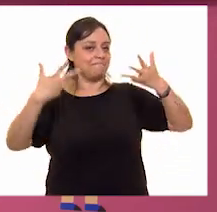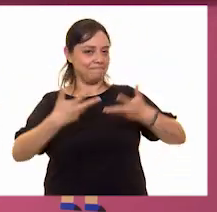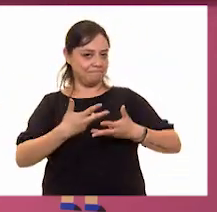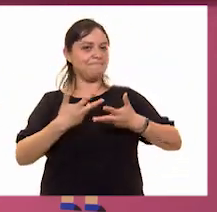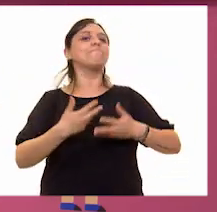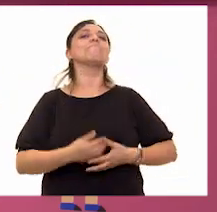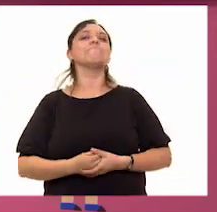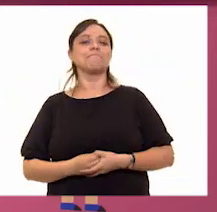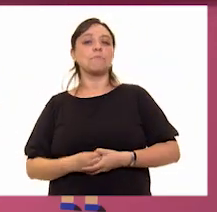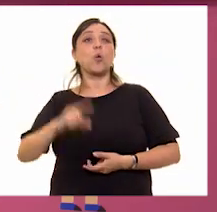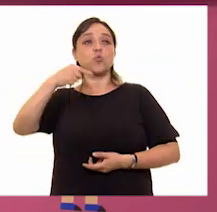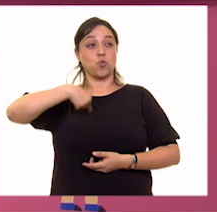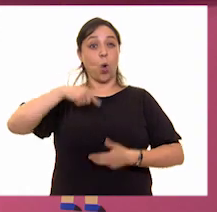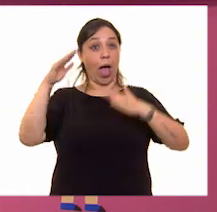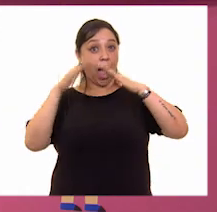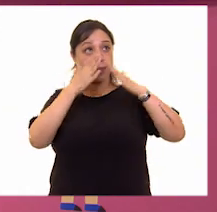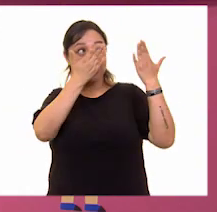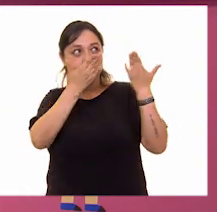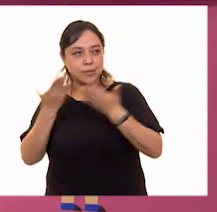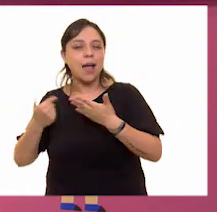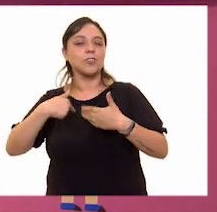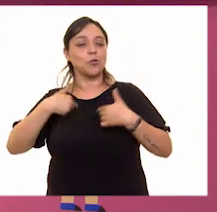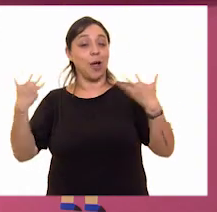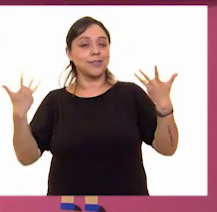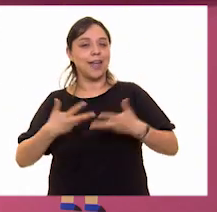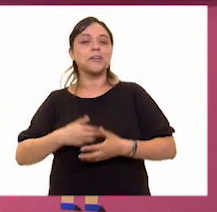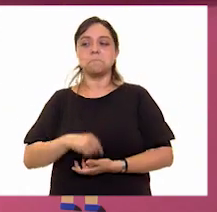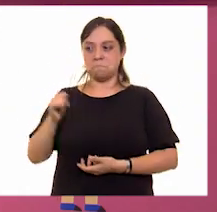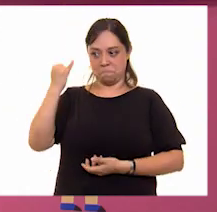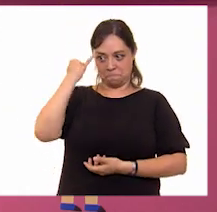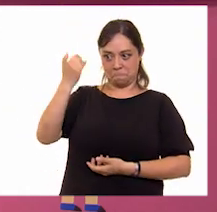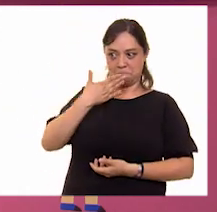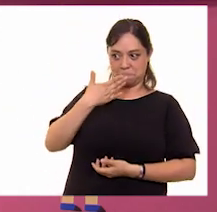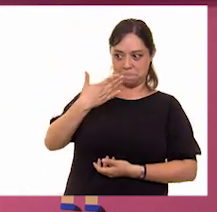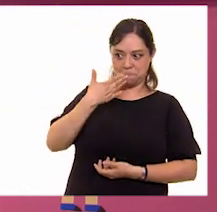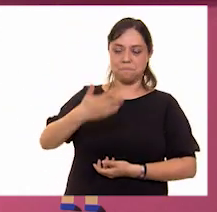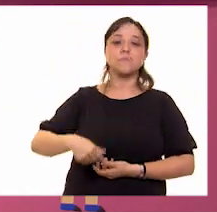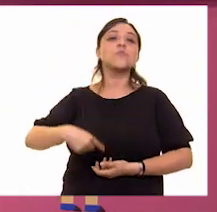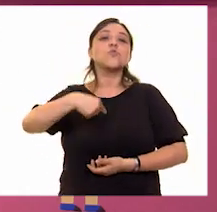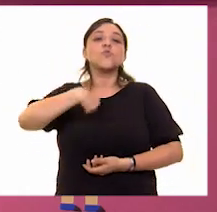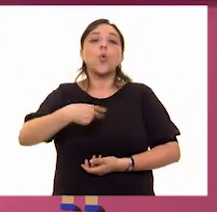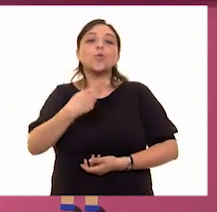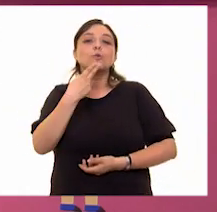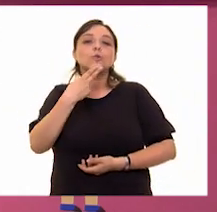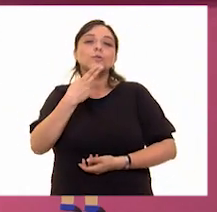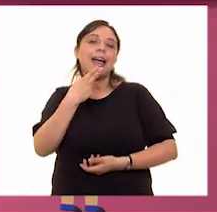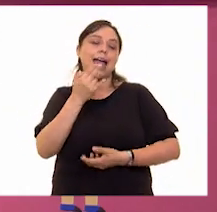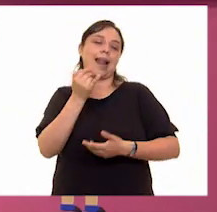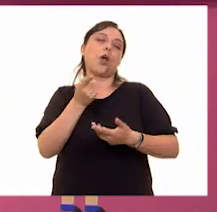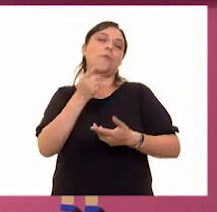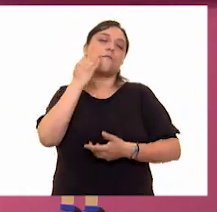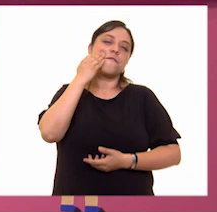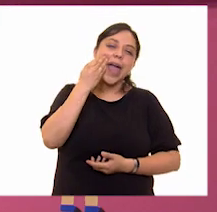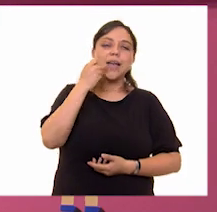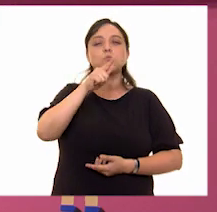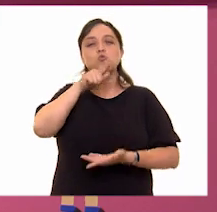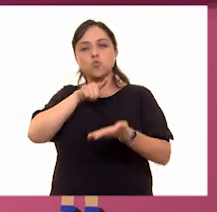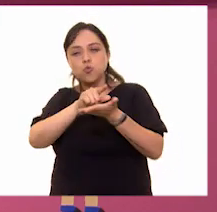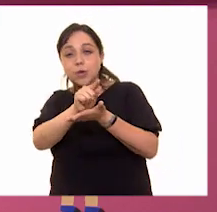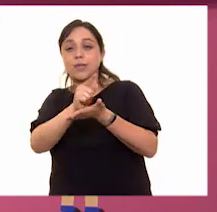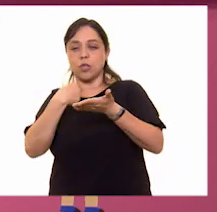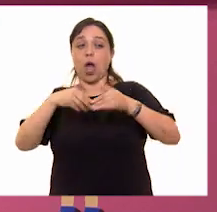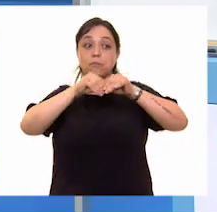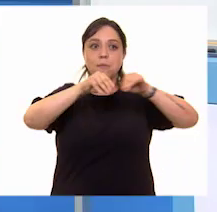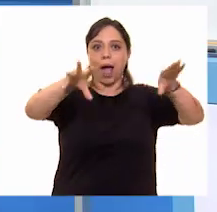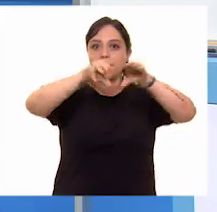voy a hacer cuando llegue a mi casa. Qué buena idea. Yo lo voy a publicar en mis redes sociales para llegar a más y más